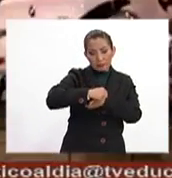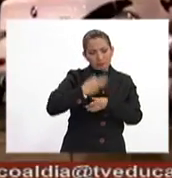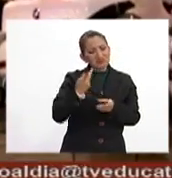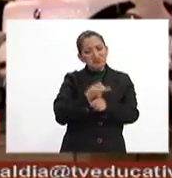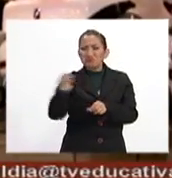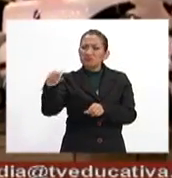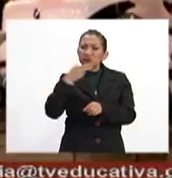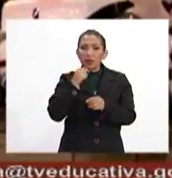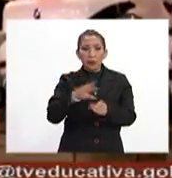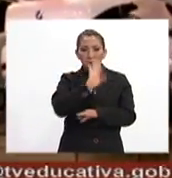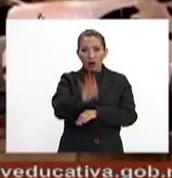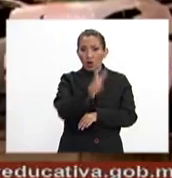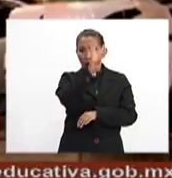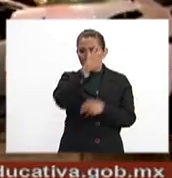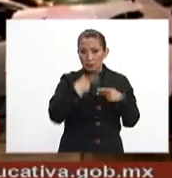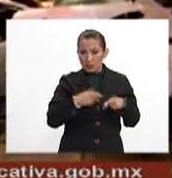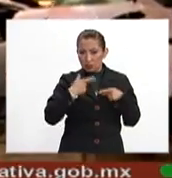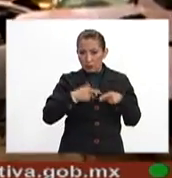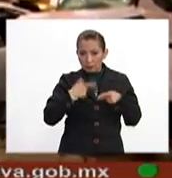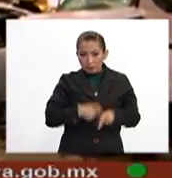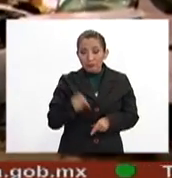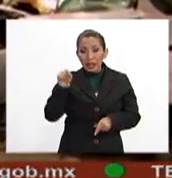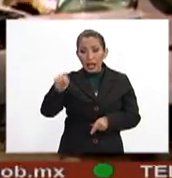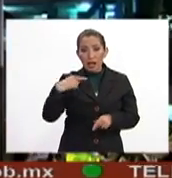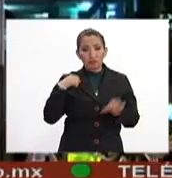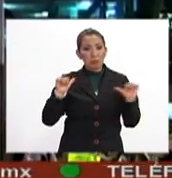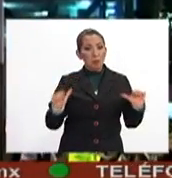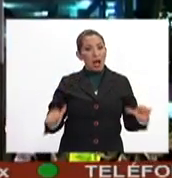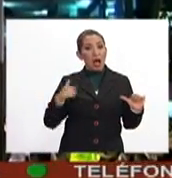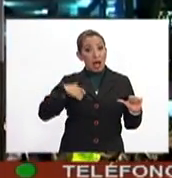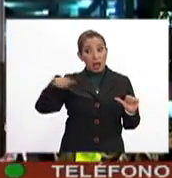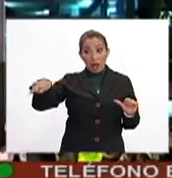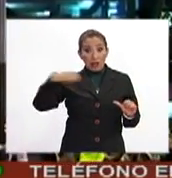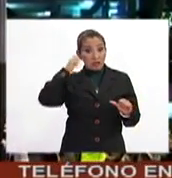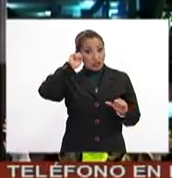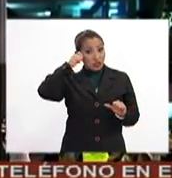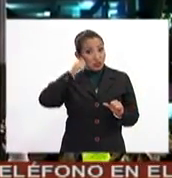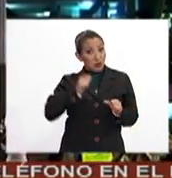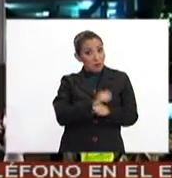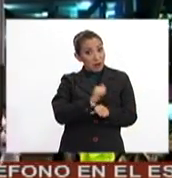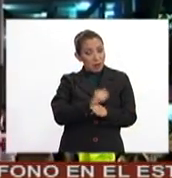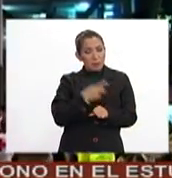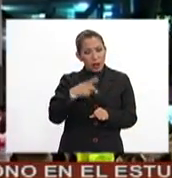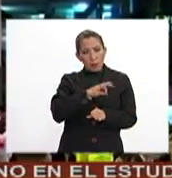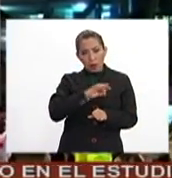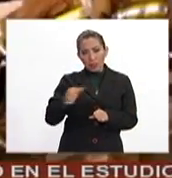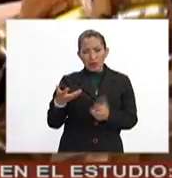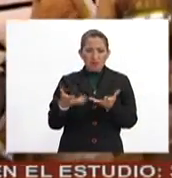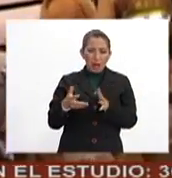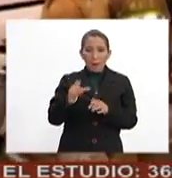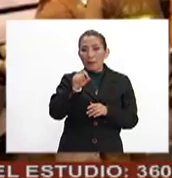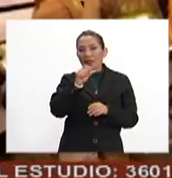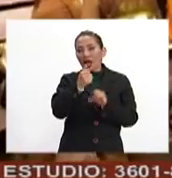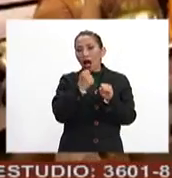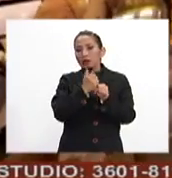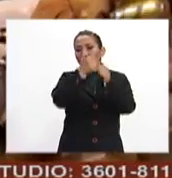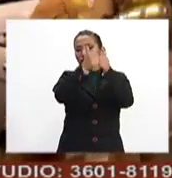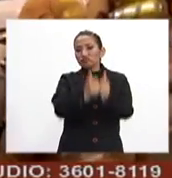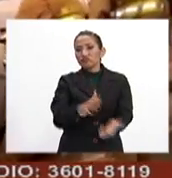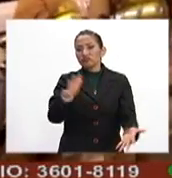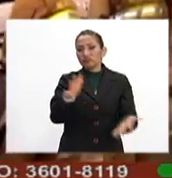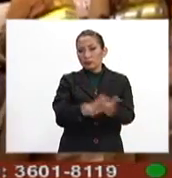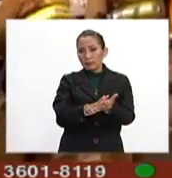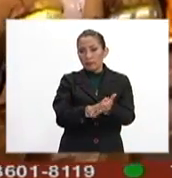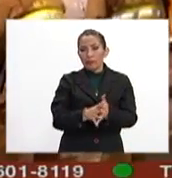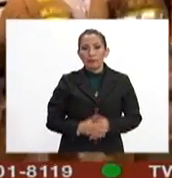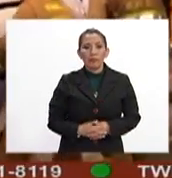pues murieron 4 personas, él salió ileso, él era el conductor, pero podría pasar al menos 20 años de